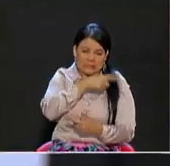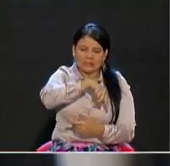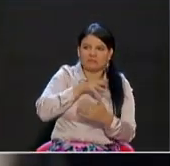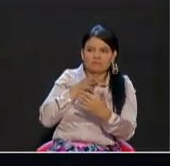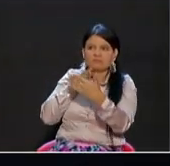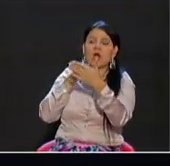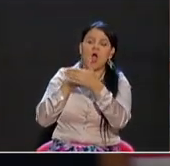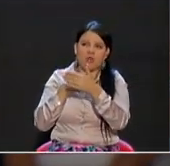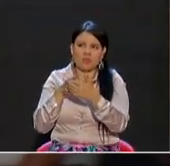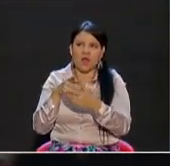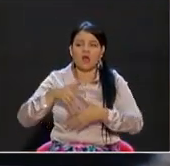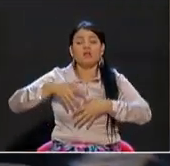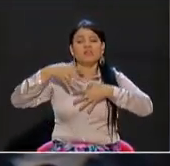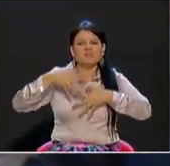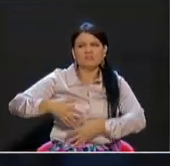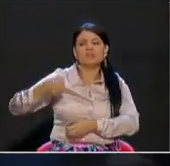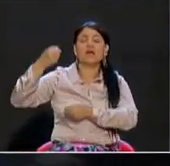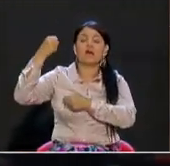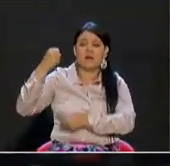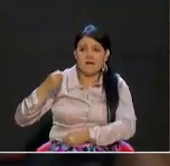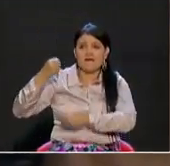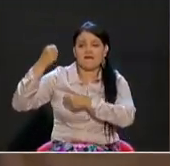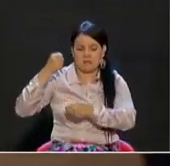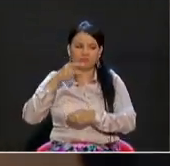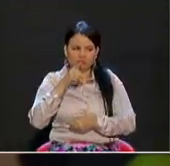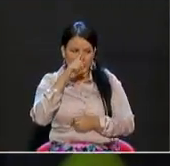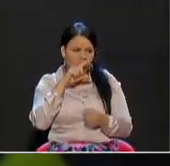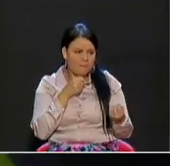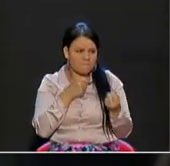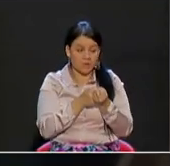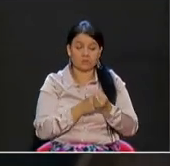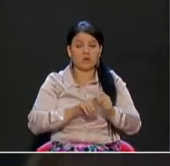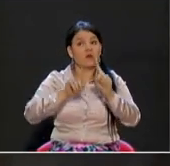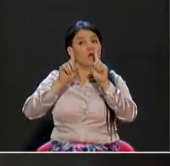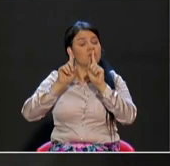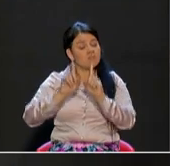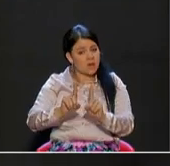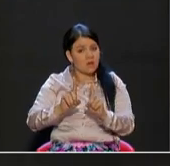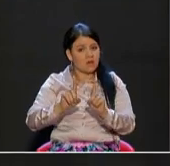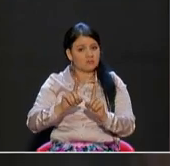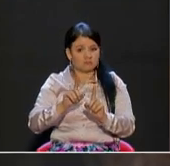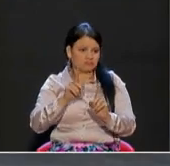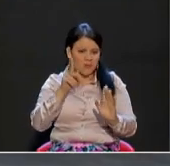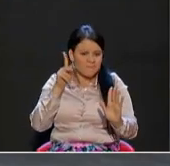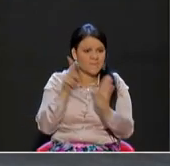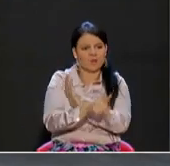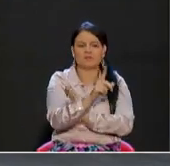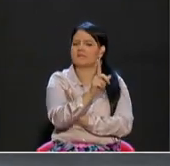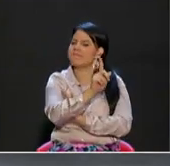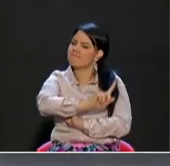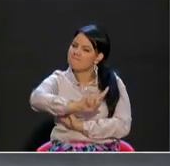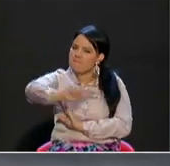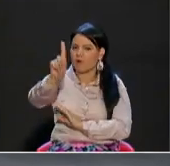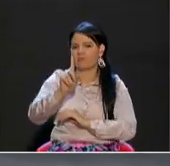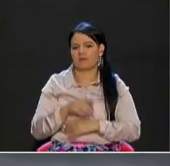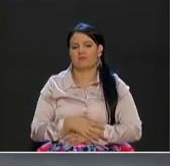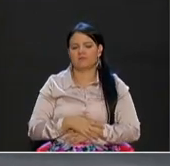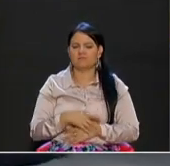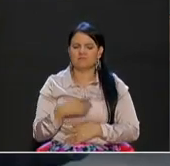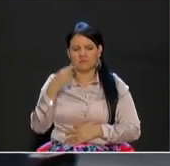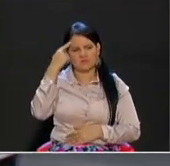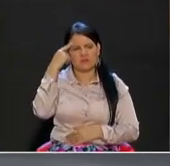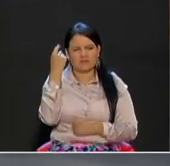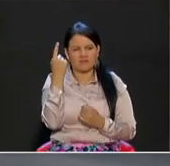la violencia nunca es un buen camino hay que privilegiar el diálogo y el encuentro dentro de esa propuesta yo